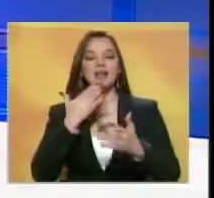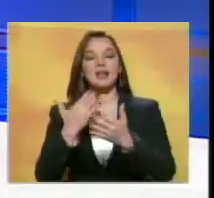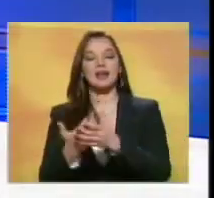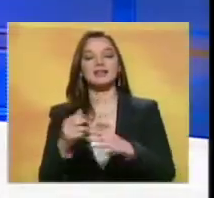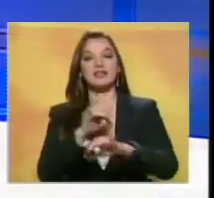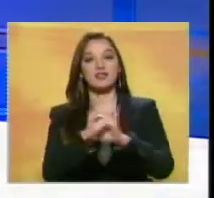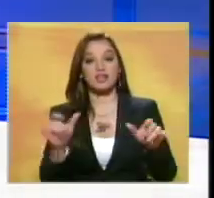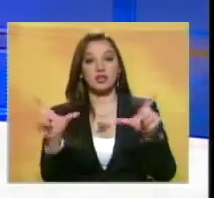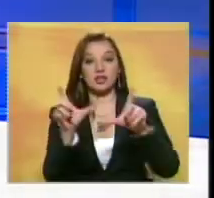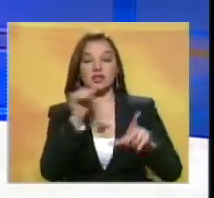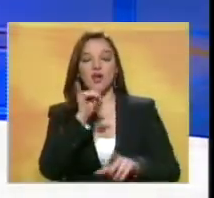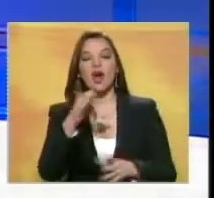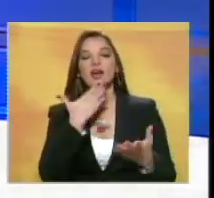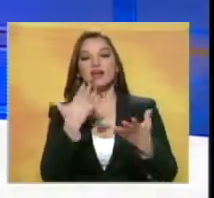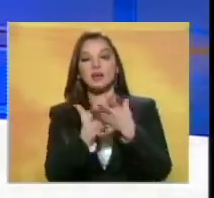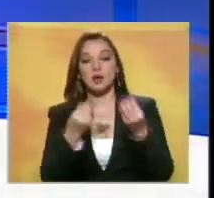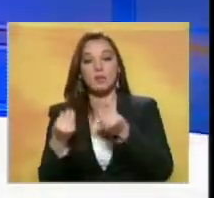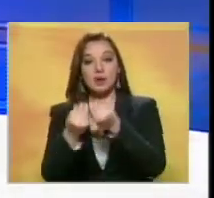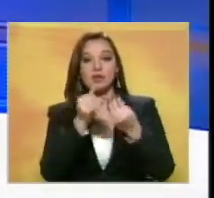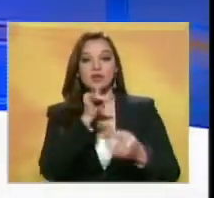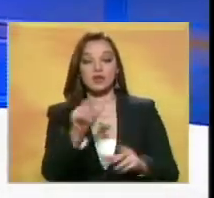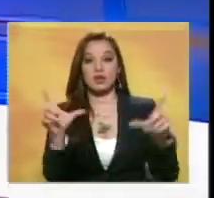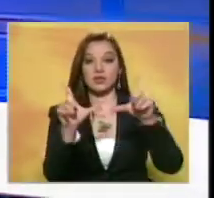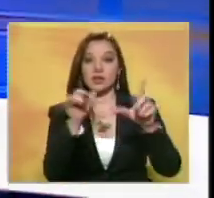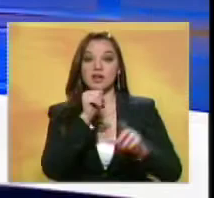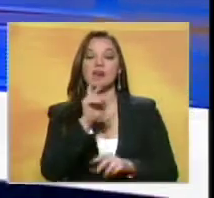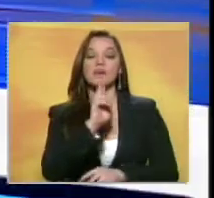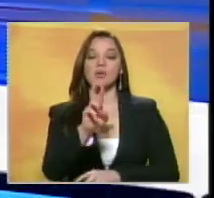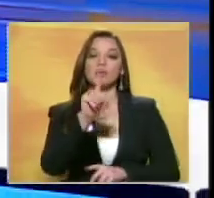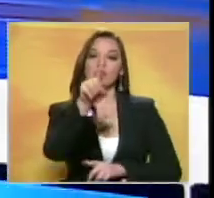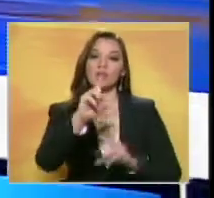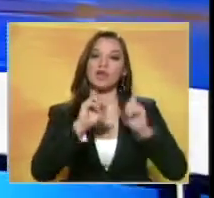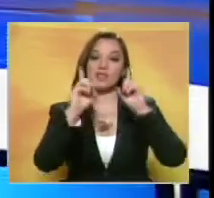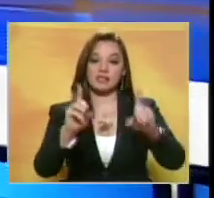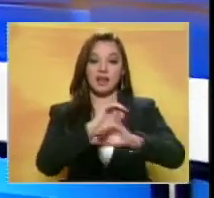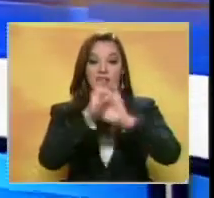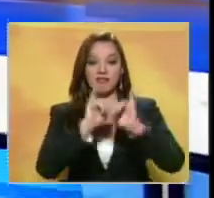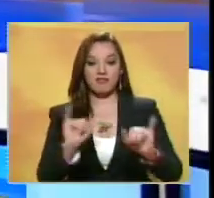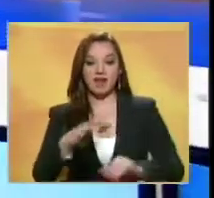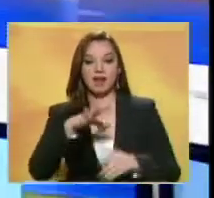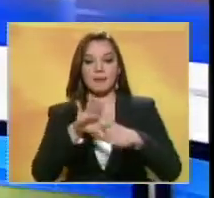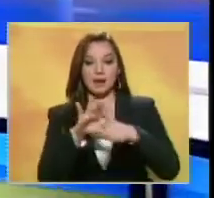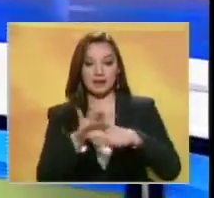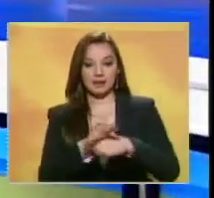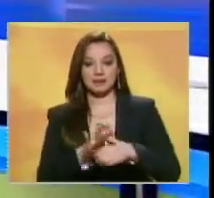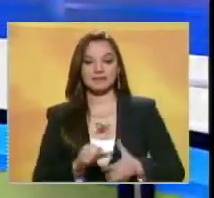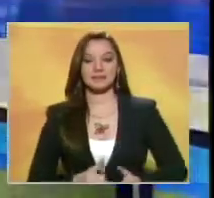Venevisión, gracias como siempre por acompañarnos. Noticiero Venevisión, Canal 4 reporta. Ustedes deciden. Pasen feliz martes.